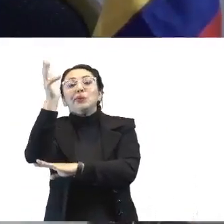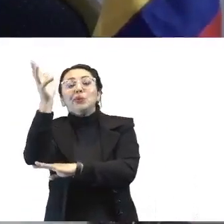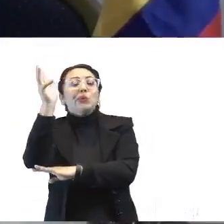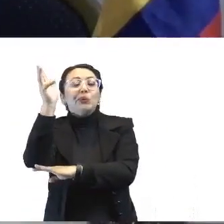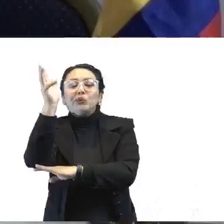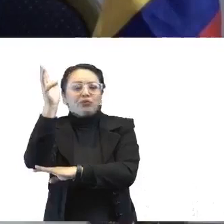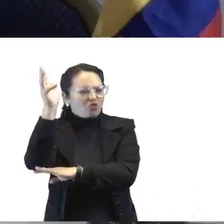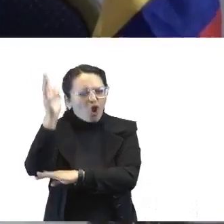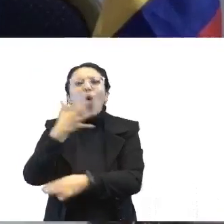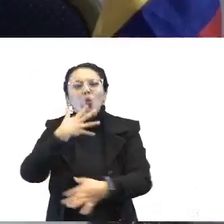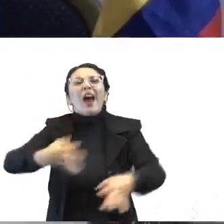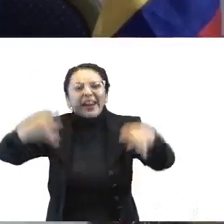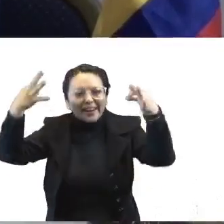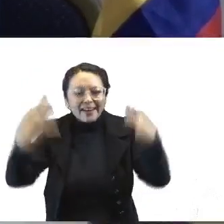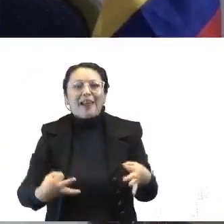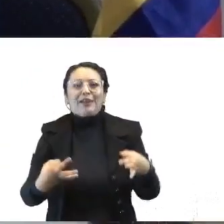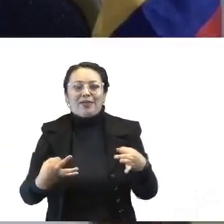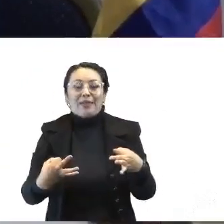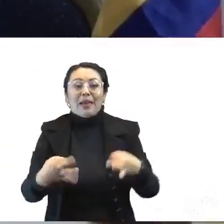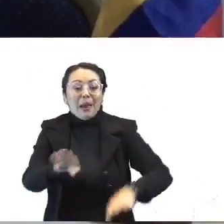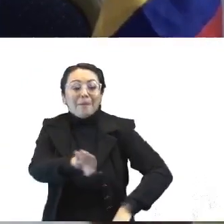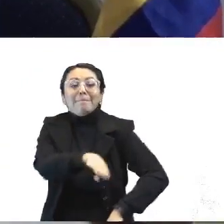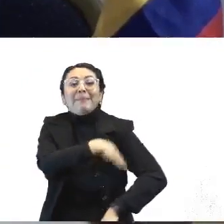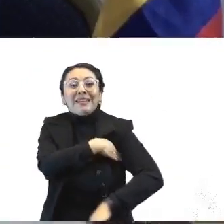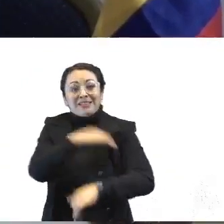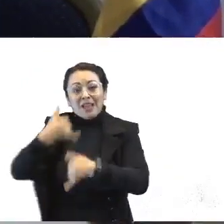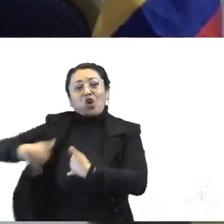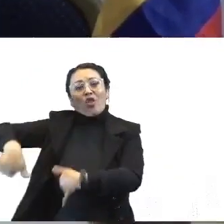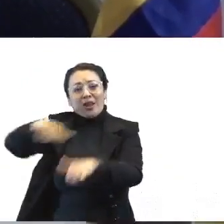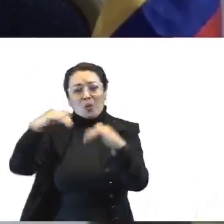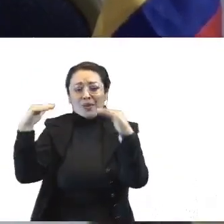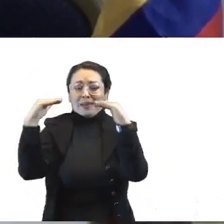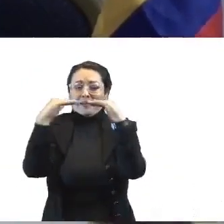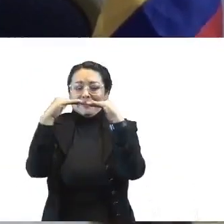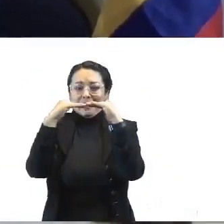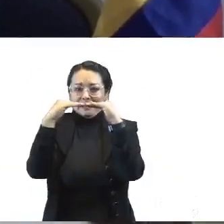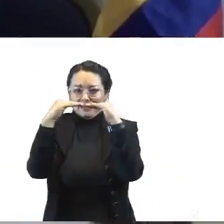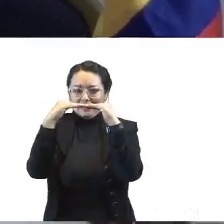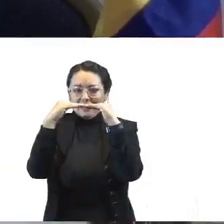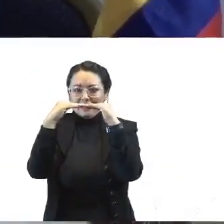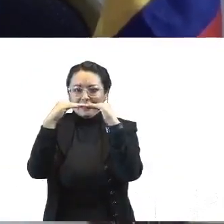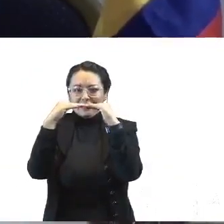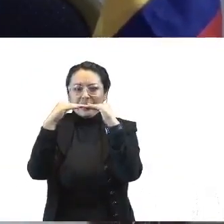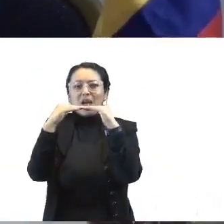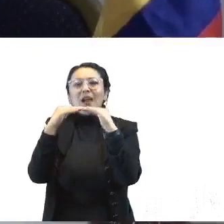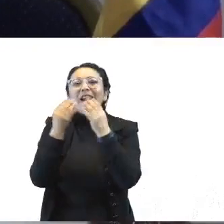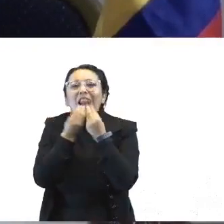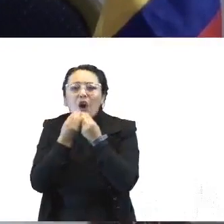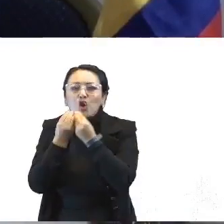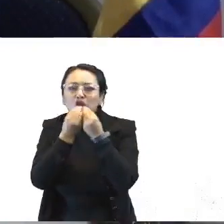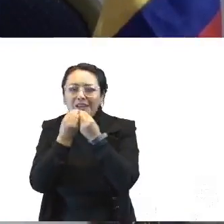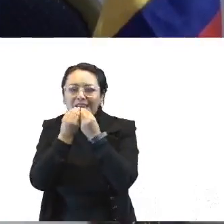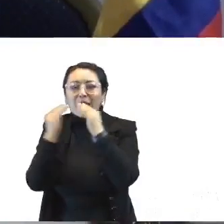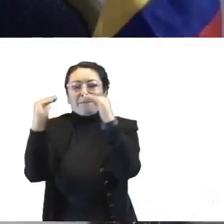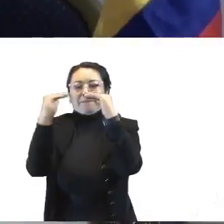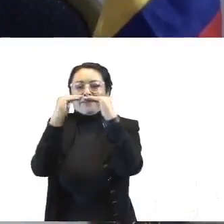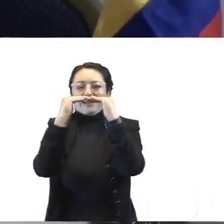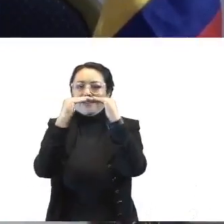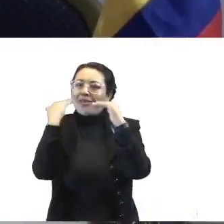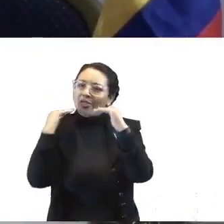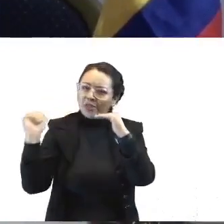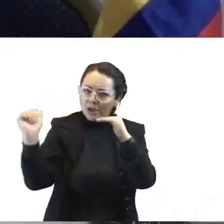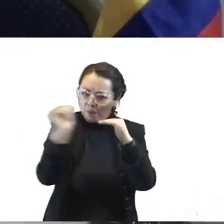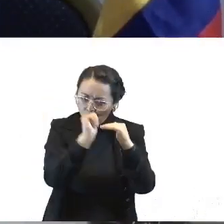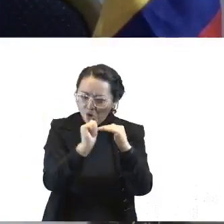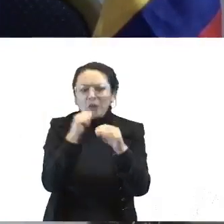realidad. Y el Ministerio de la Igualdad y la Equidad, la Consejería para la Equidad de la Mujer, que ha estado